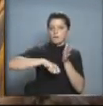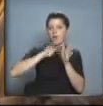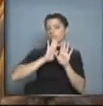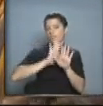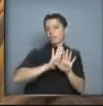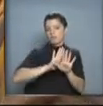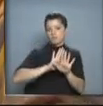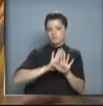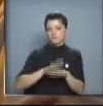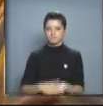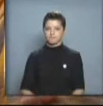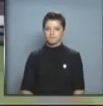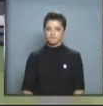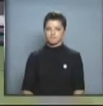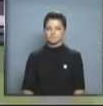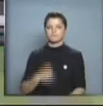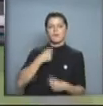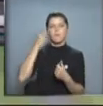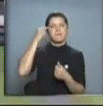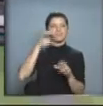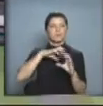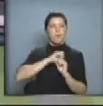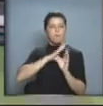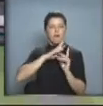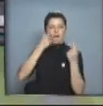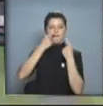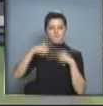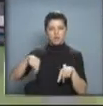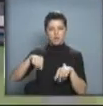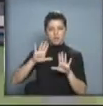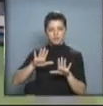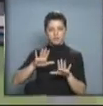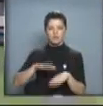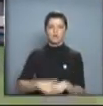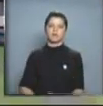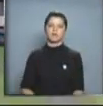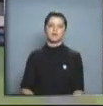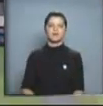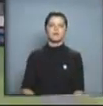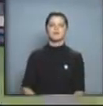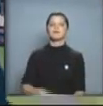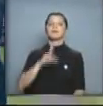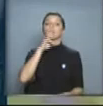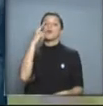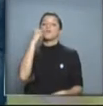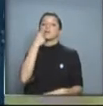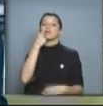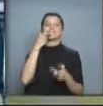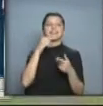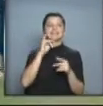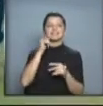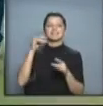quede ahí. O sea, el amor es otra cosa. Claro, es más. Te puedo pedir. Sí, claro. Okay. Es por ahí